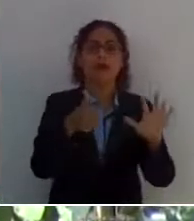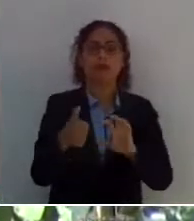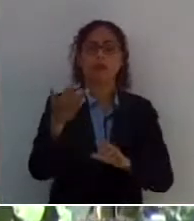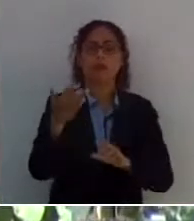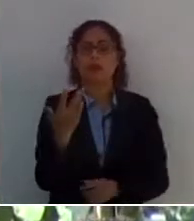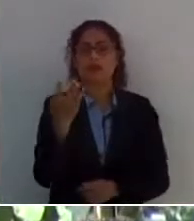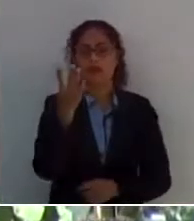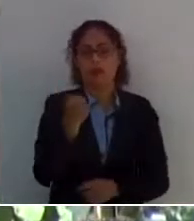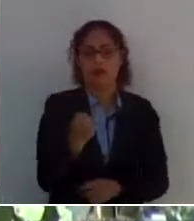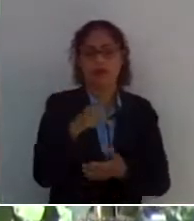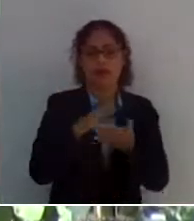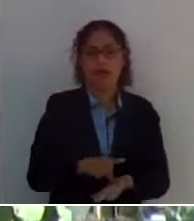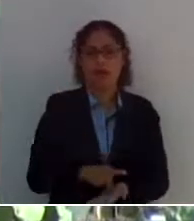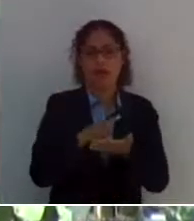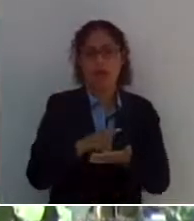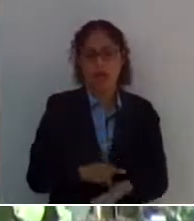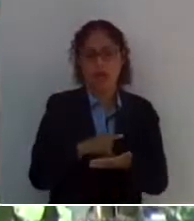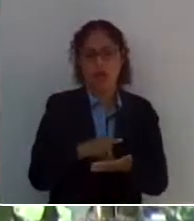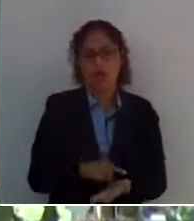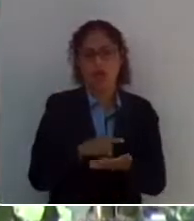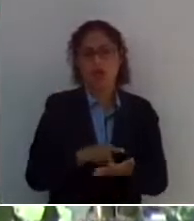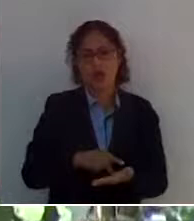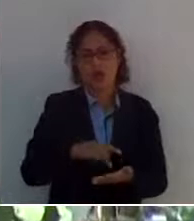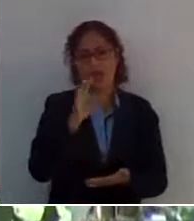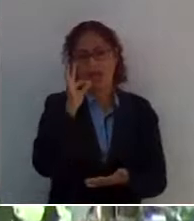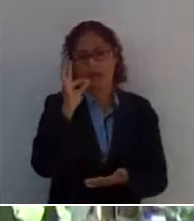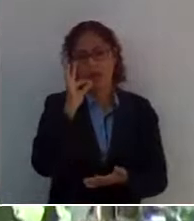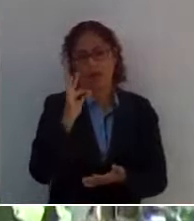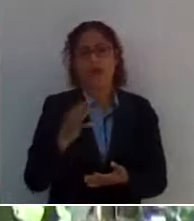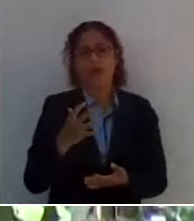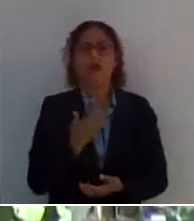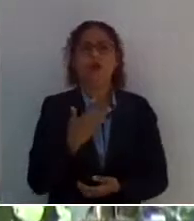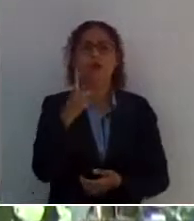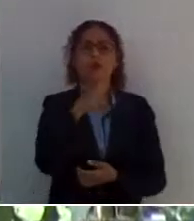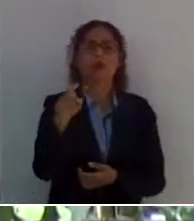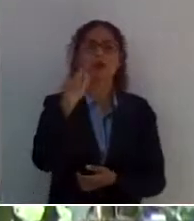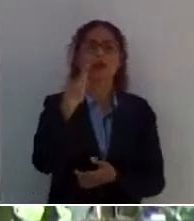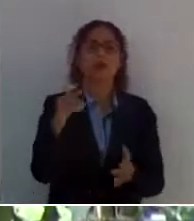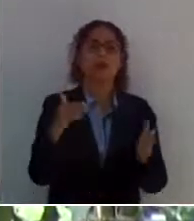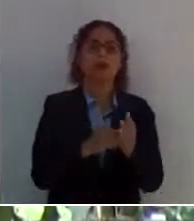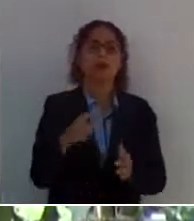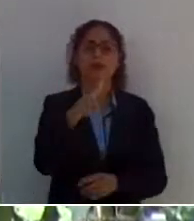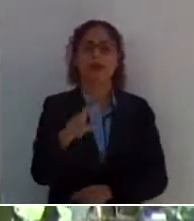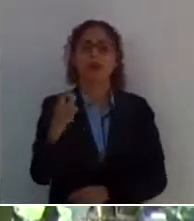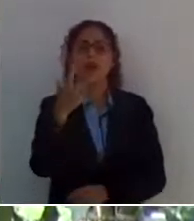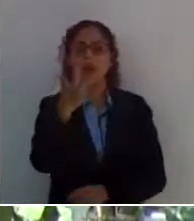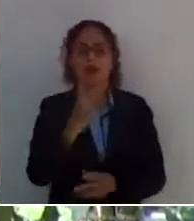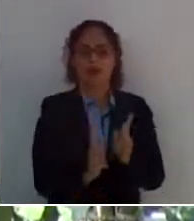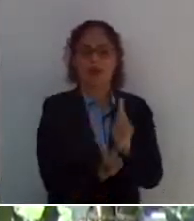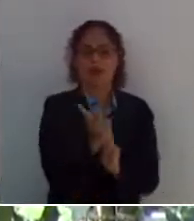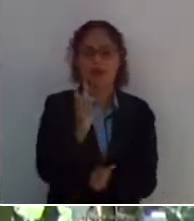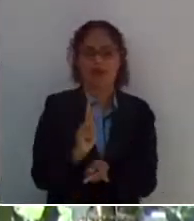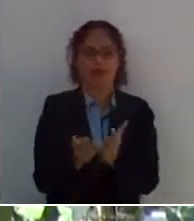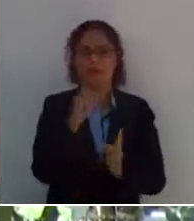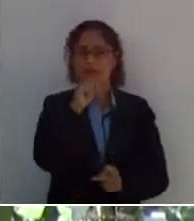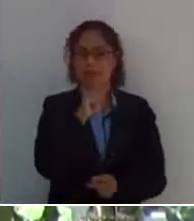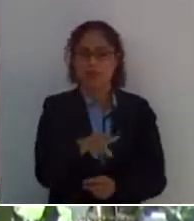1.659 kilogramos de marihuana, la destrucción de 117.208 plantas del mismo